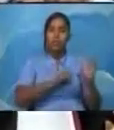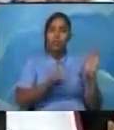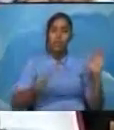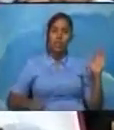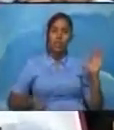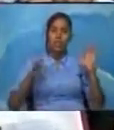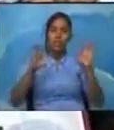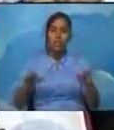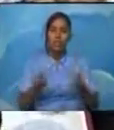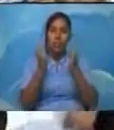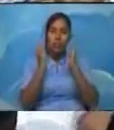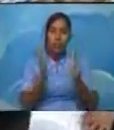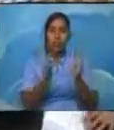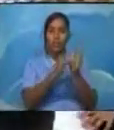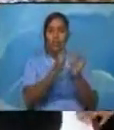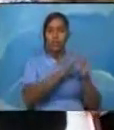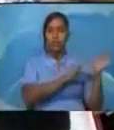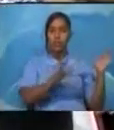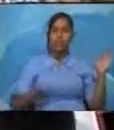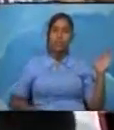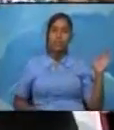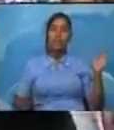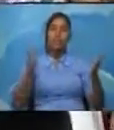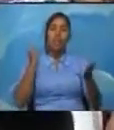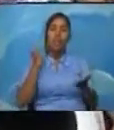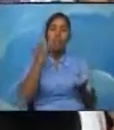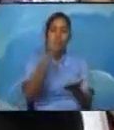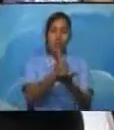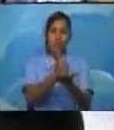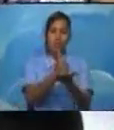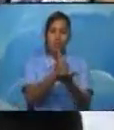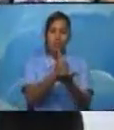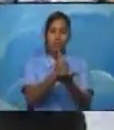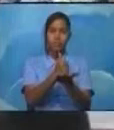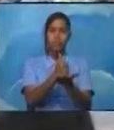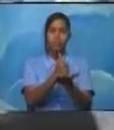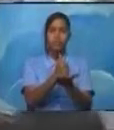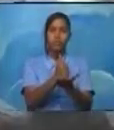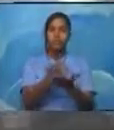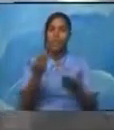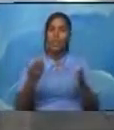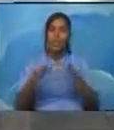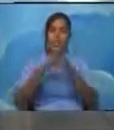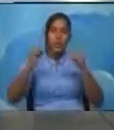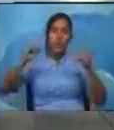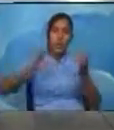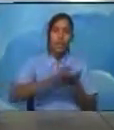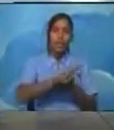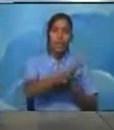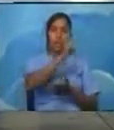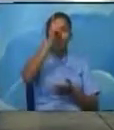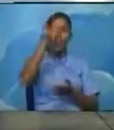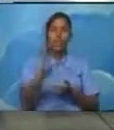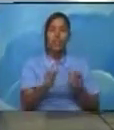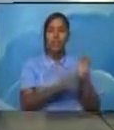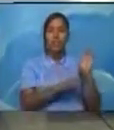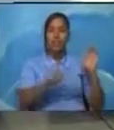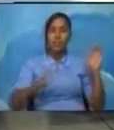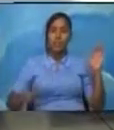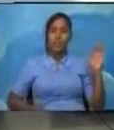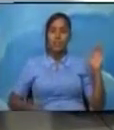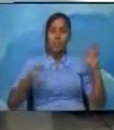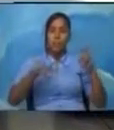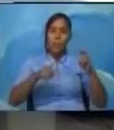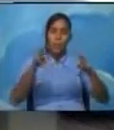Salvador Jesucristo, y el pueblo de Dios dice: amén. Que toda la gloria sea para el Señor. Amén. En